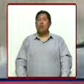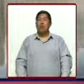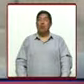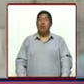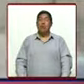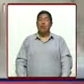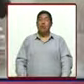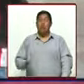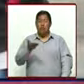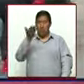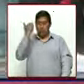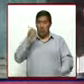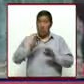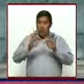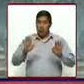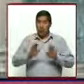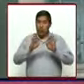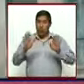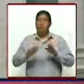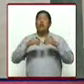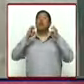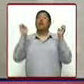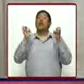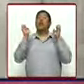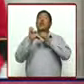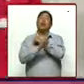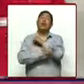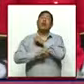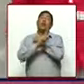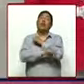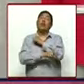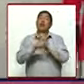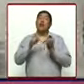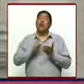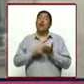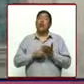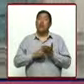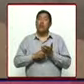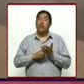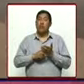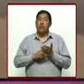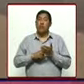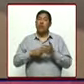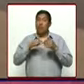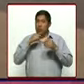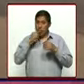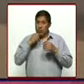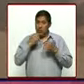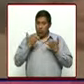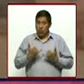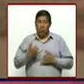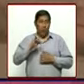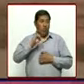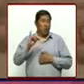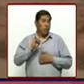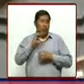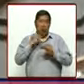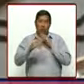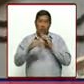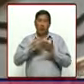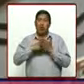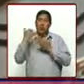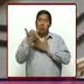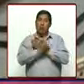El domingo el gobierno declara al país en emergencia nacional, esto en calidad ambiental. Hoy miércoles envía un proyecto de